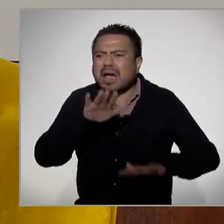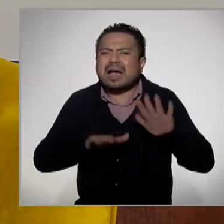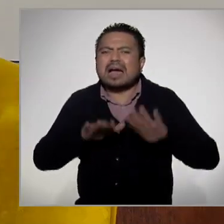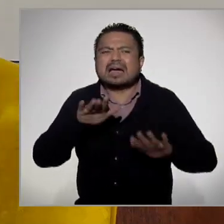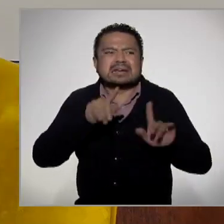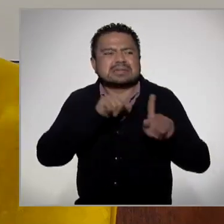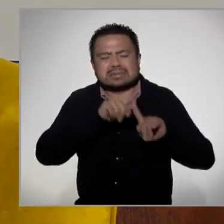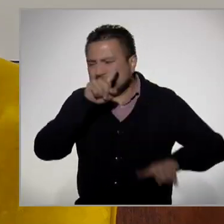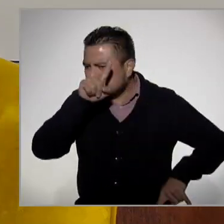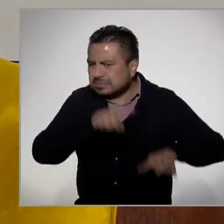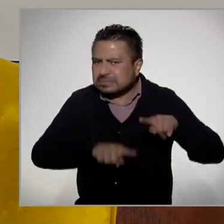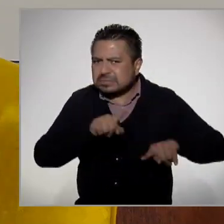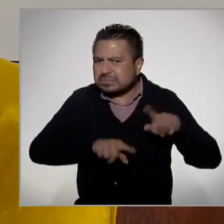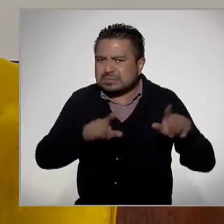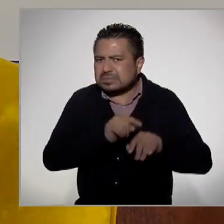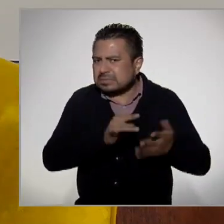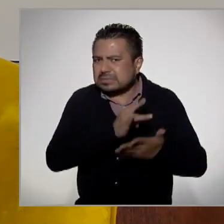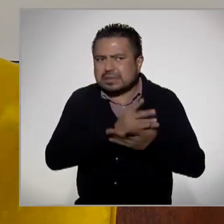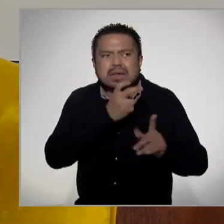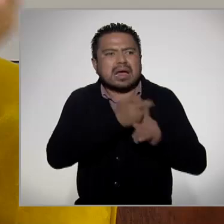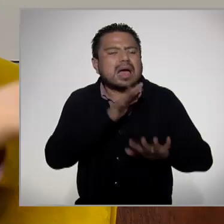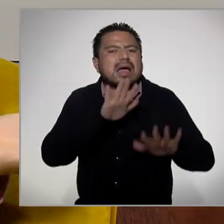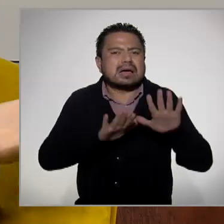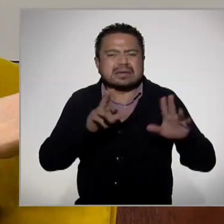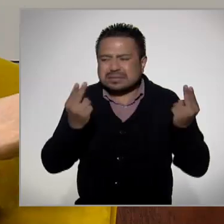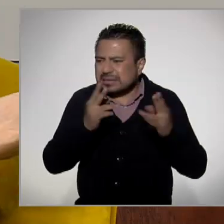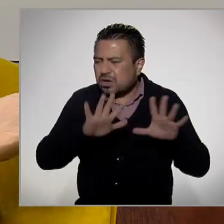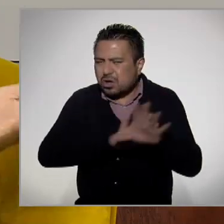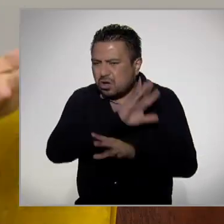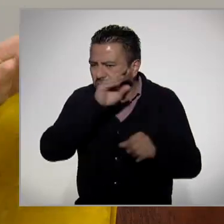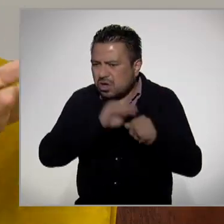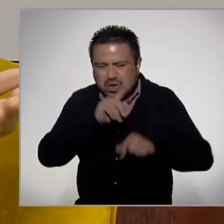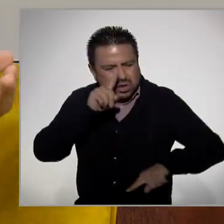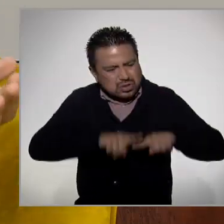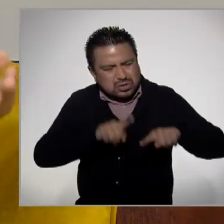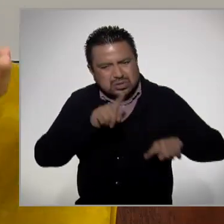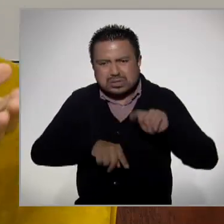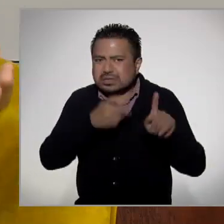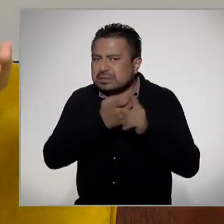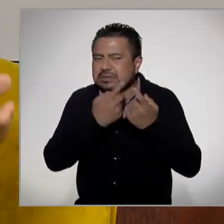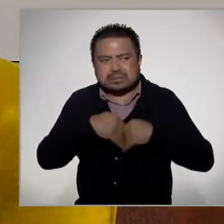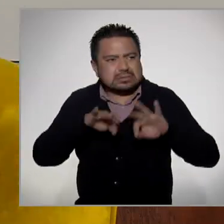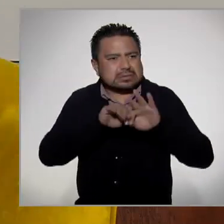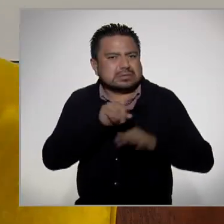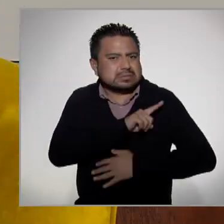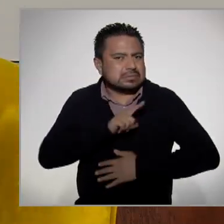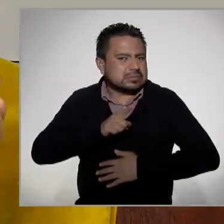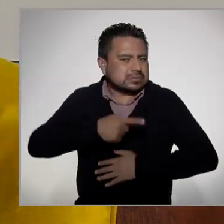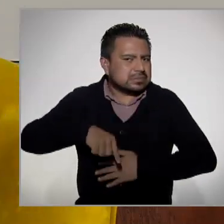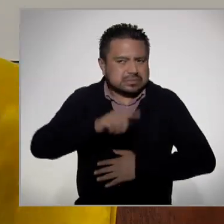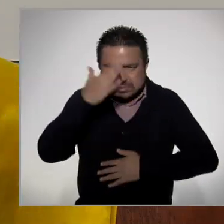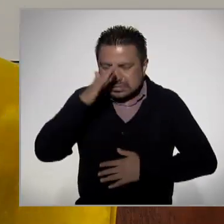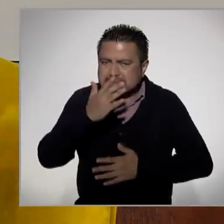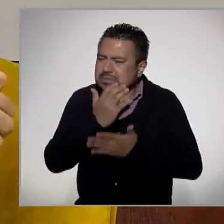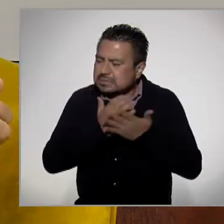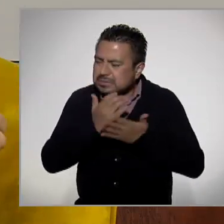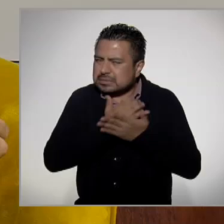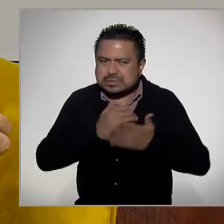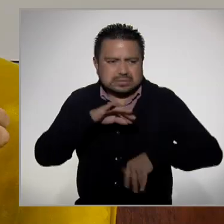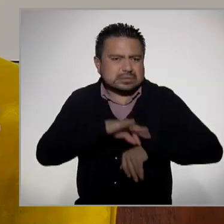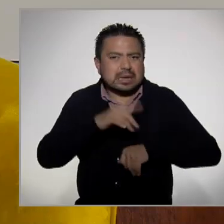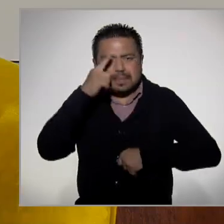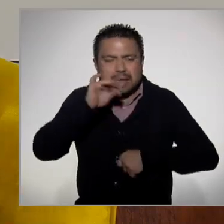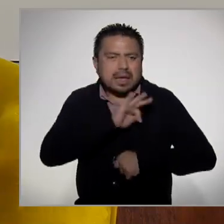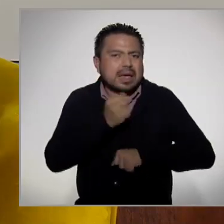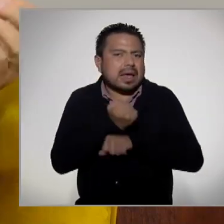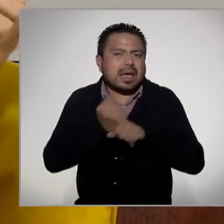que es quitar sólo el mioma pero a veces es necesario quitar toda la matriz completa y esto es importante es que lo sepan que es un tratamiento médico para